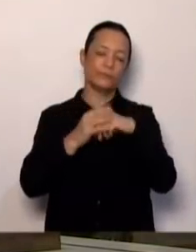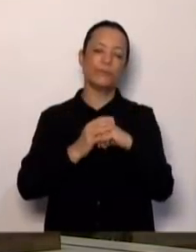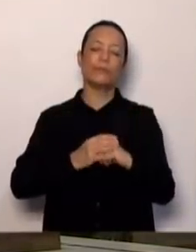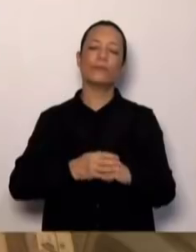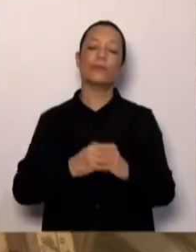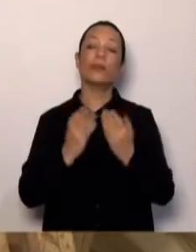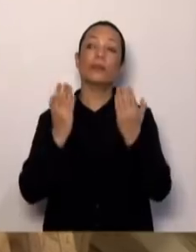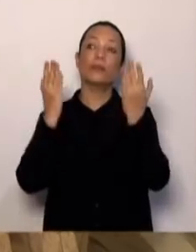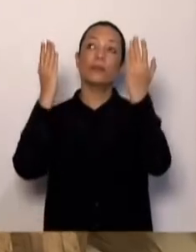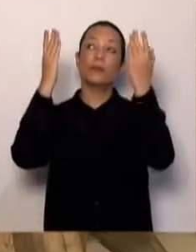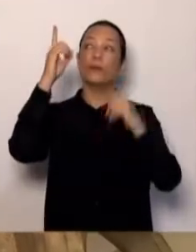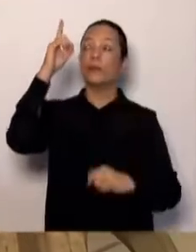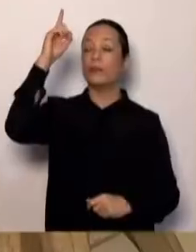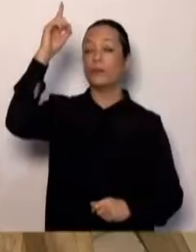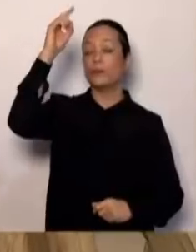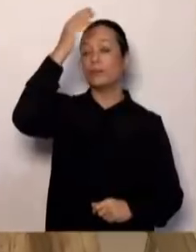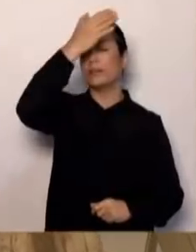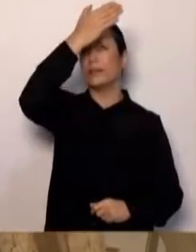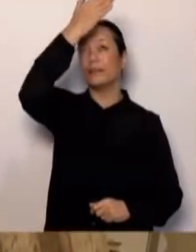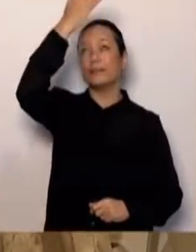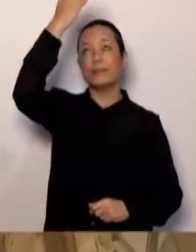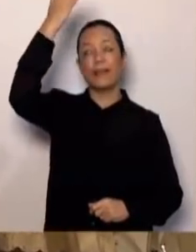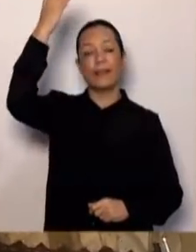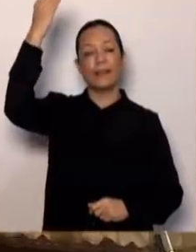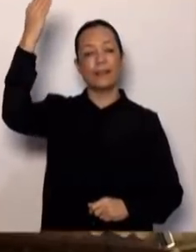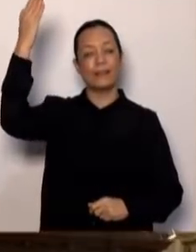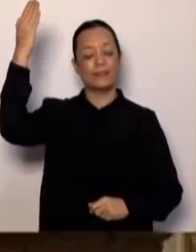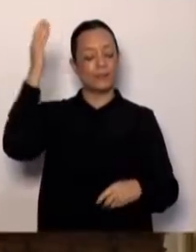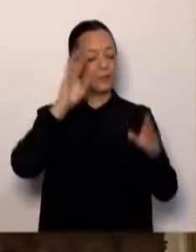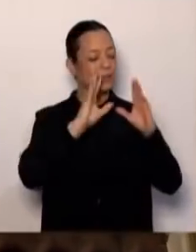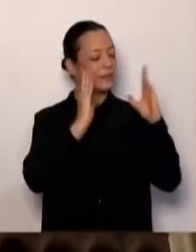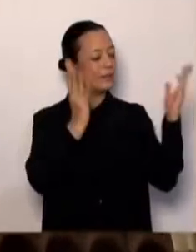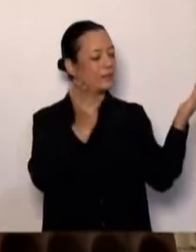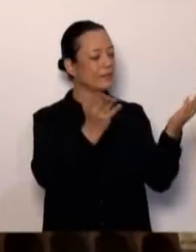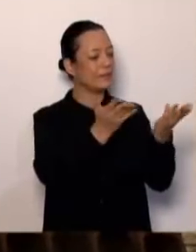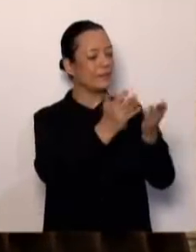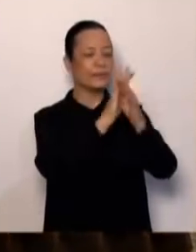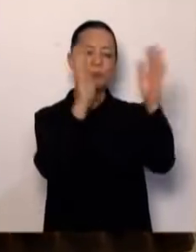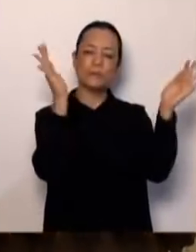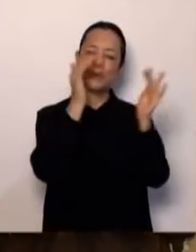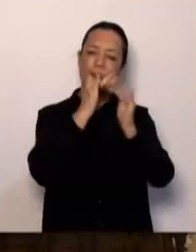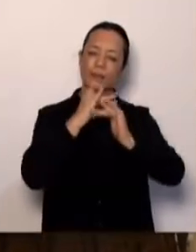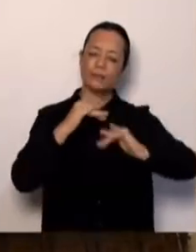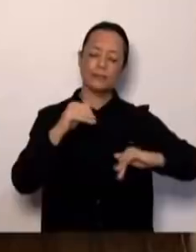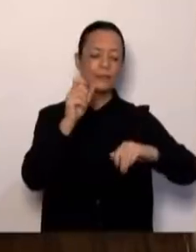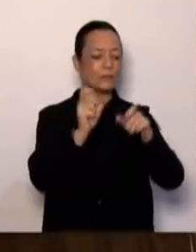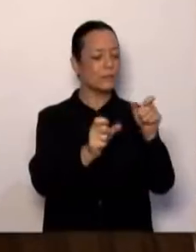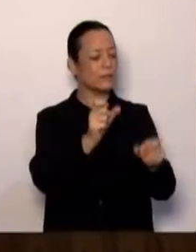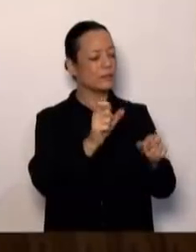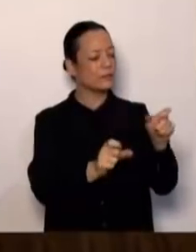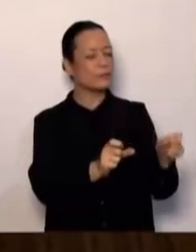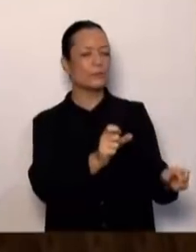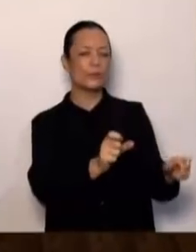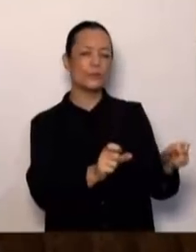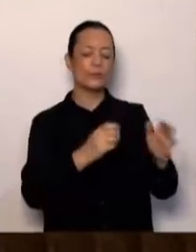Gloria a Dios en el cielo y en la tierra paz a los hombres